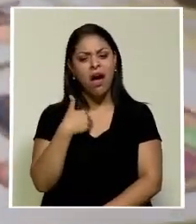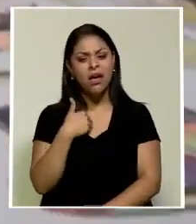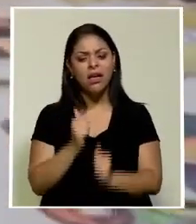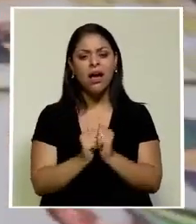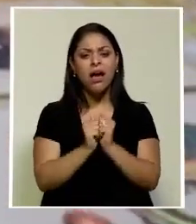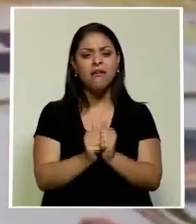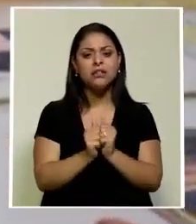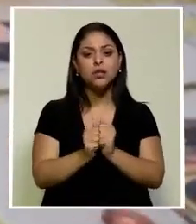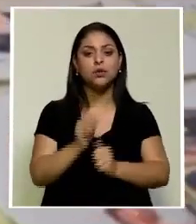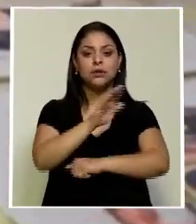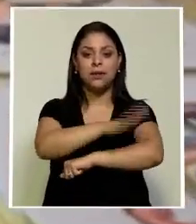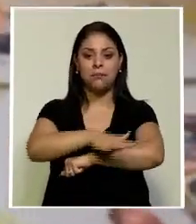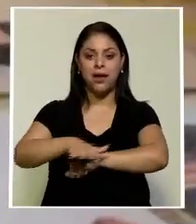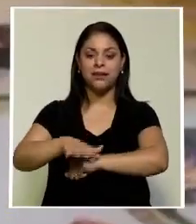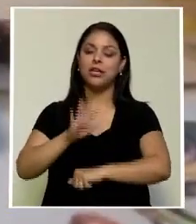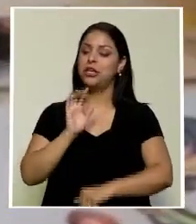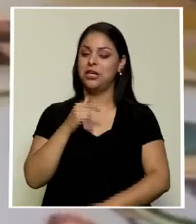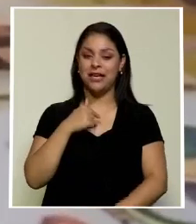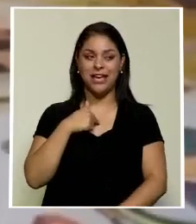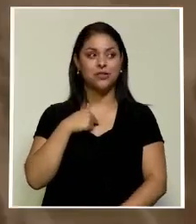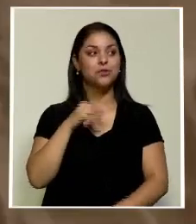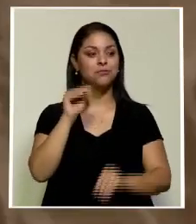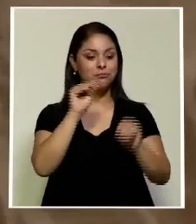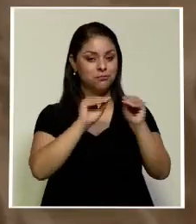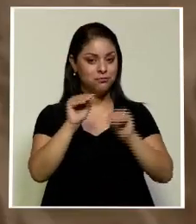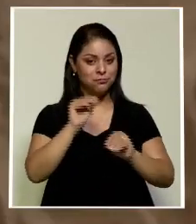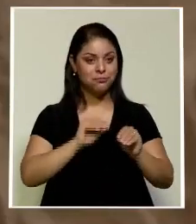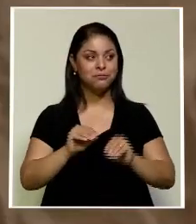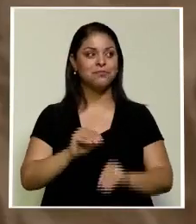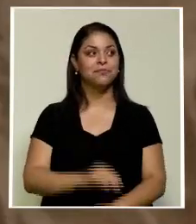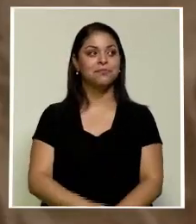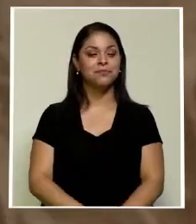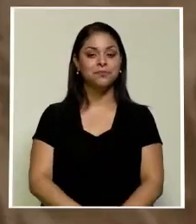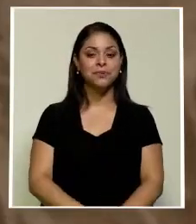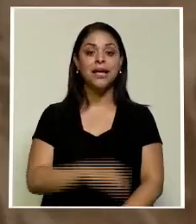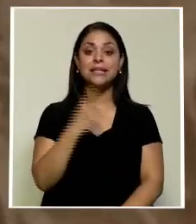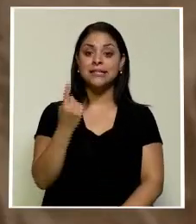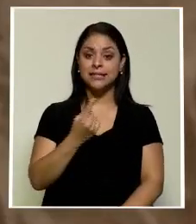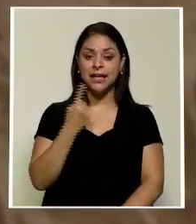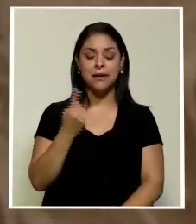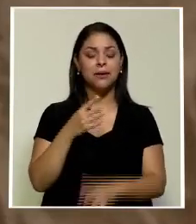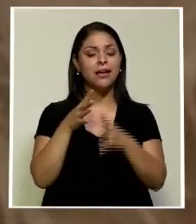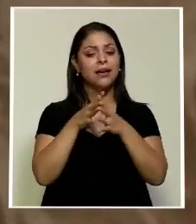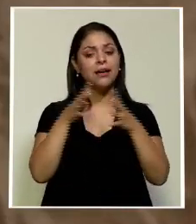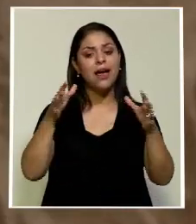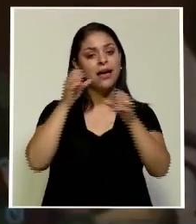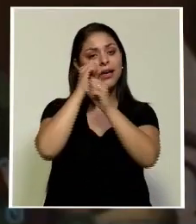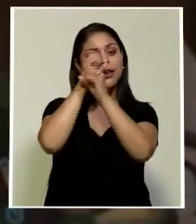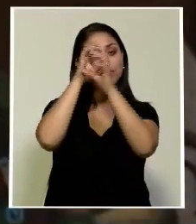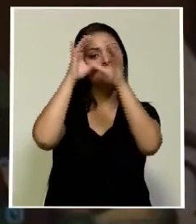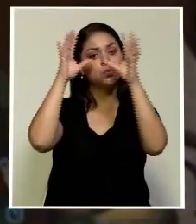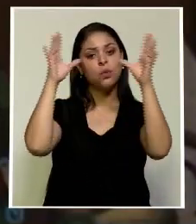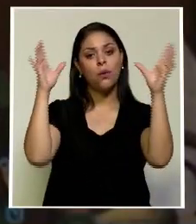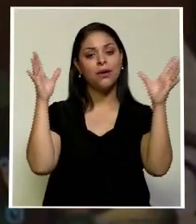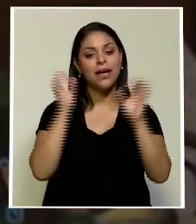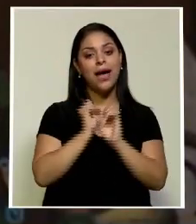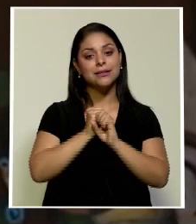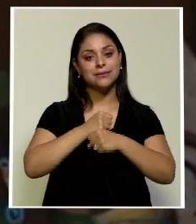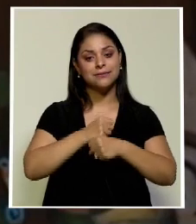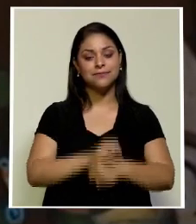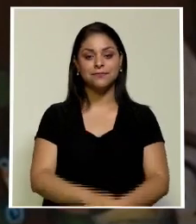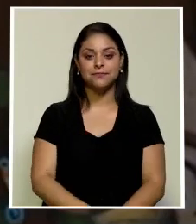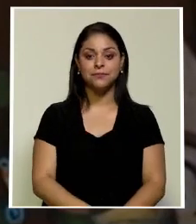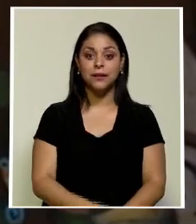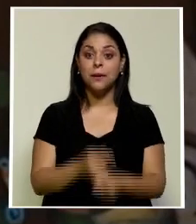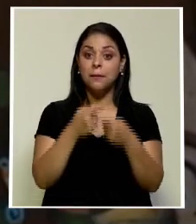es una gran asesora logística. Siempre es una gran ilusión crear.